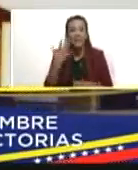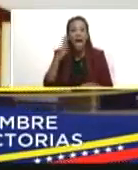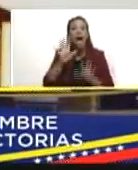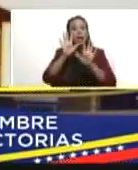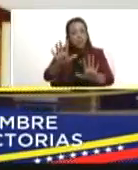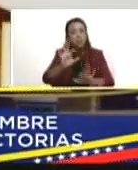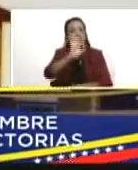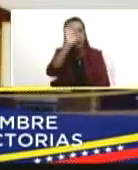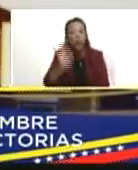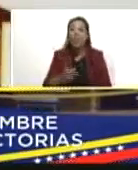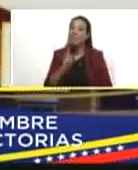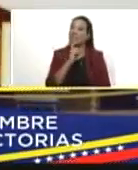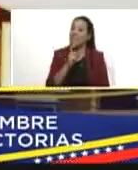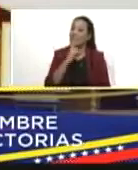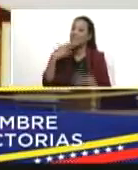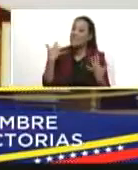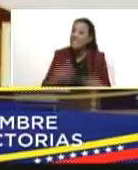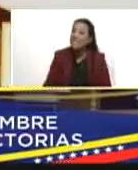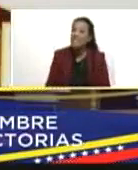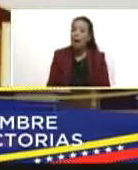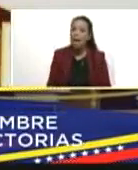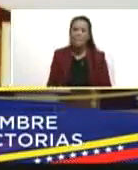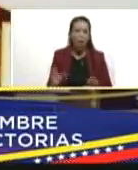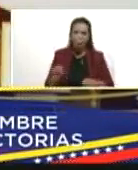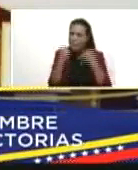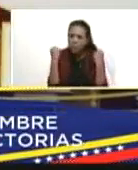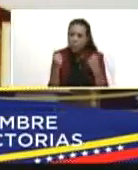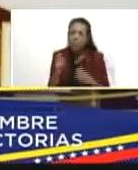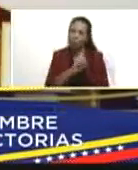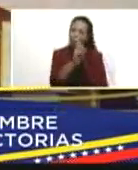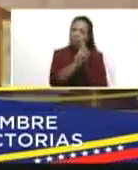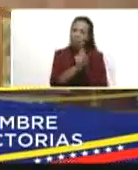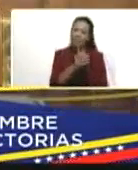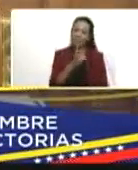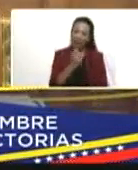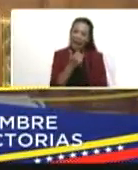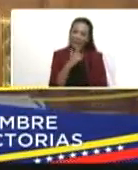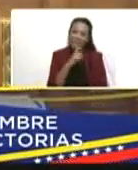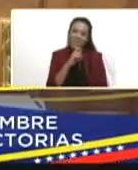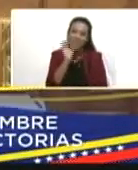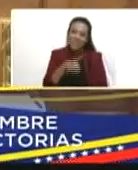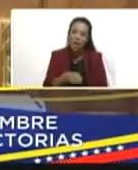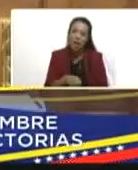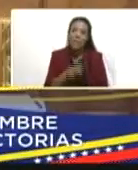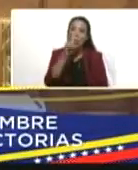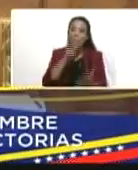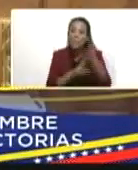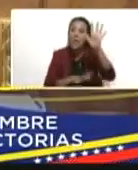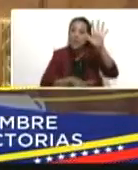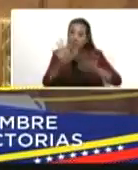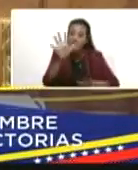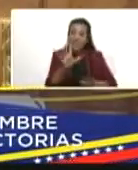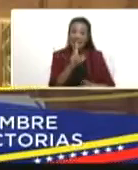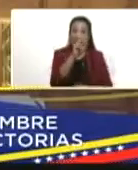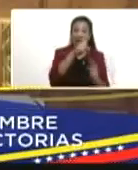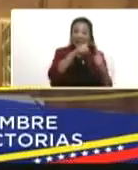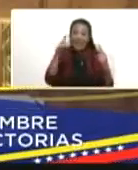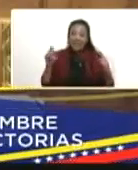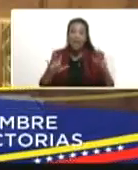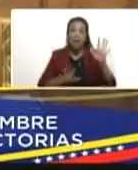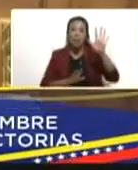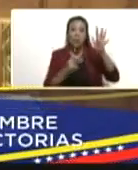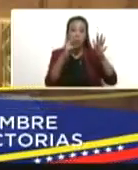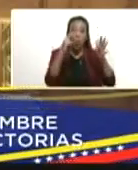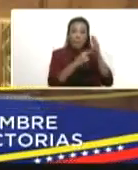sido difícil pero no imposible desde el 2015